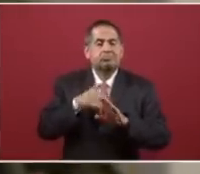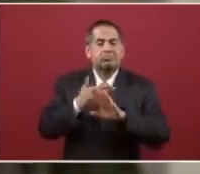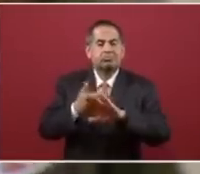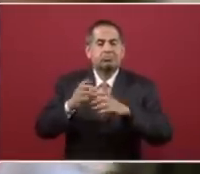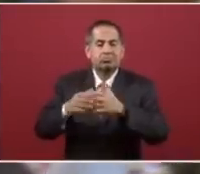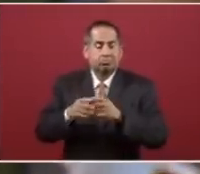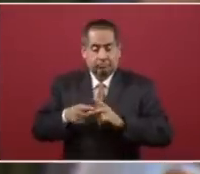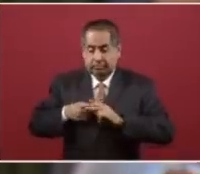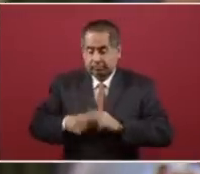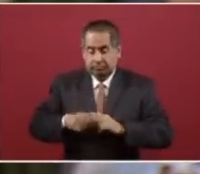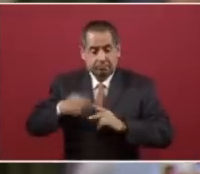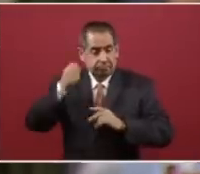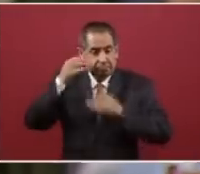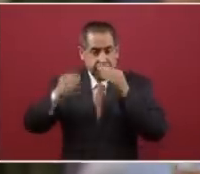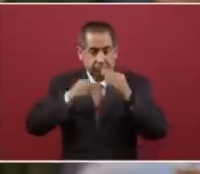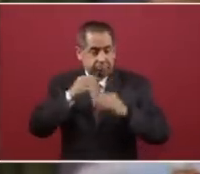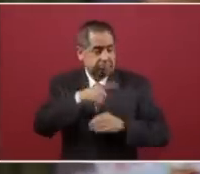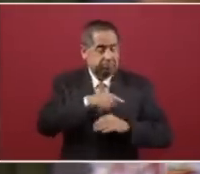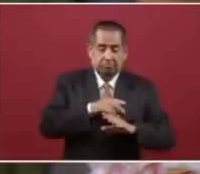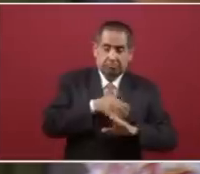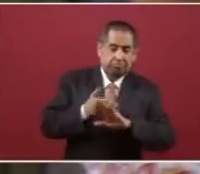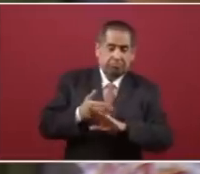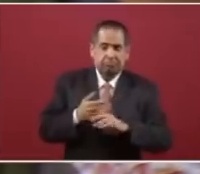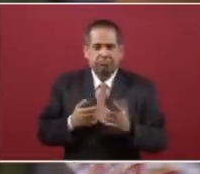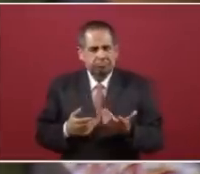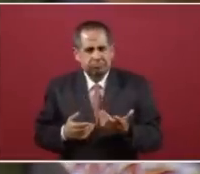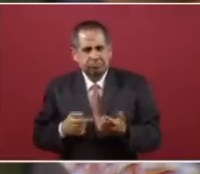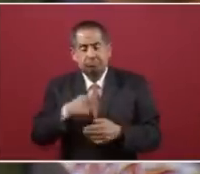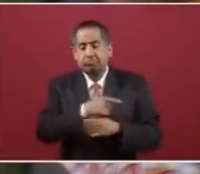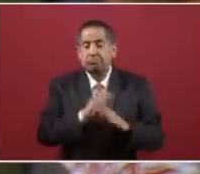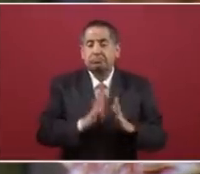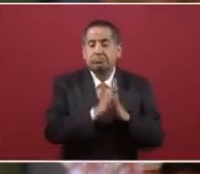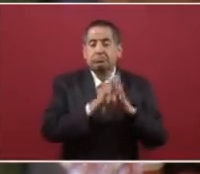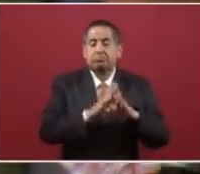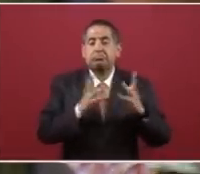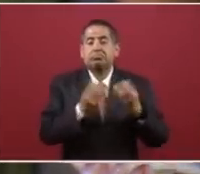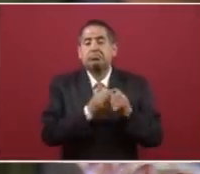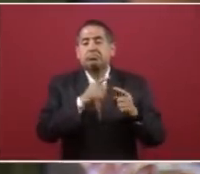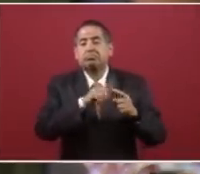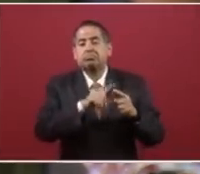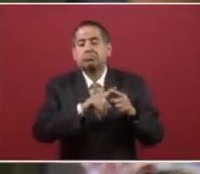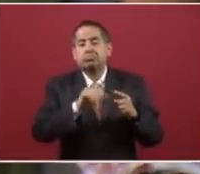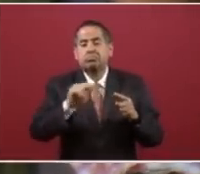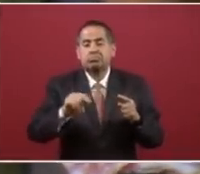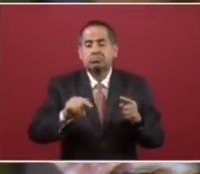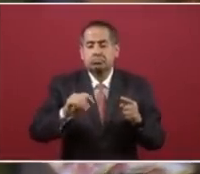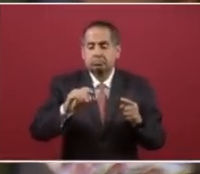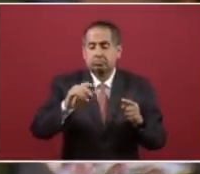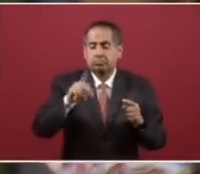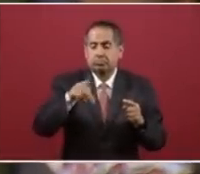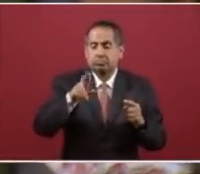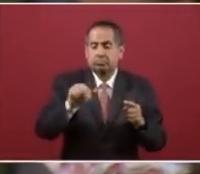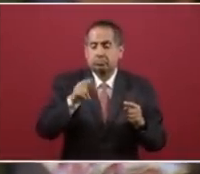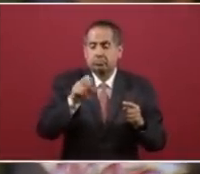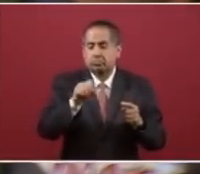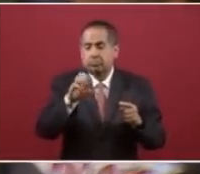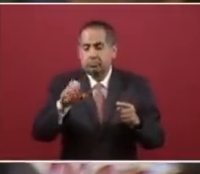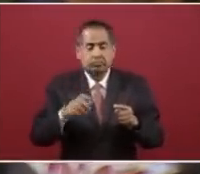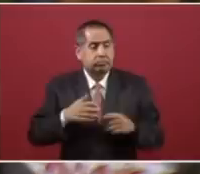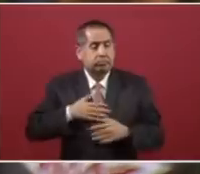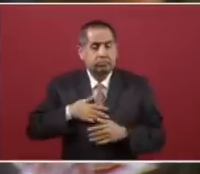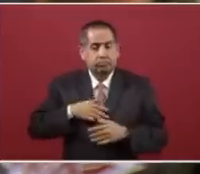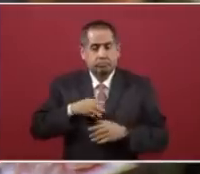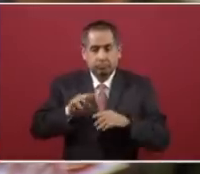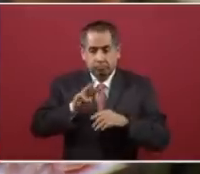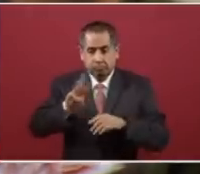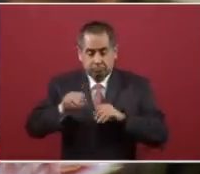inicio de la campaña presidencial y en la que participaron personajes como enrique krauze nuestro portal también había